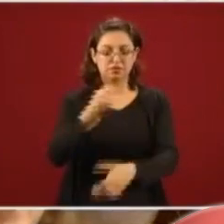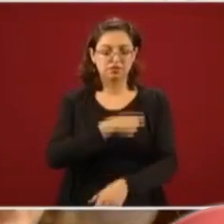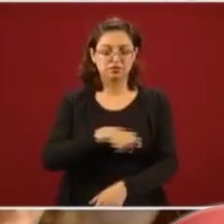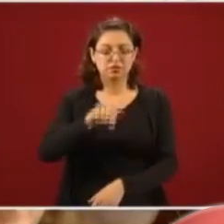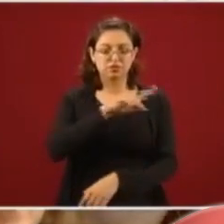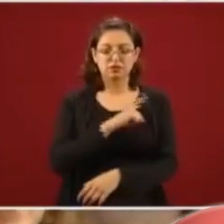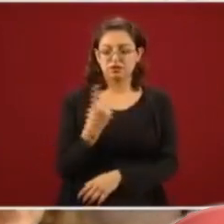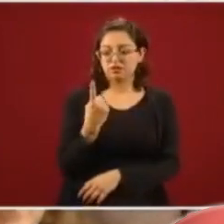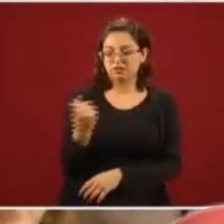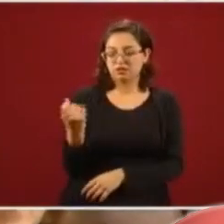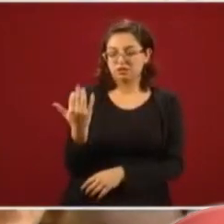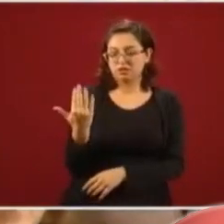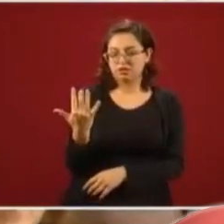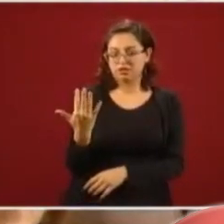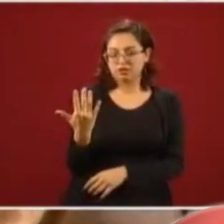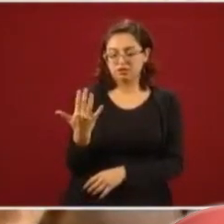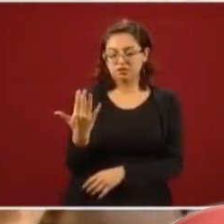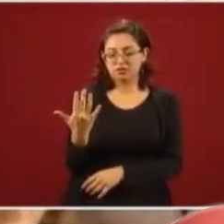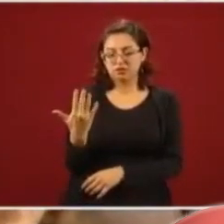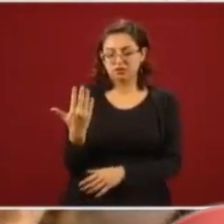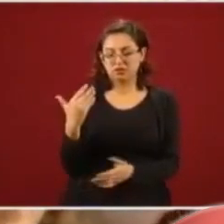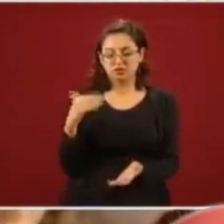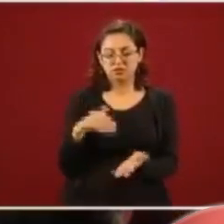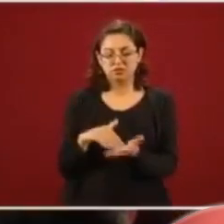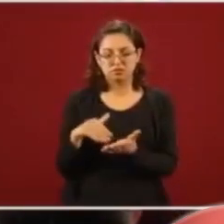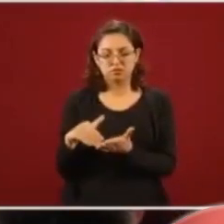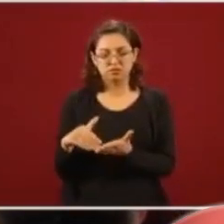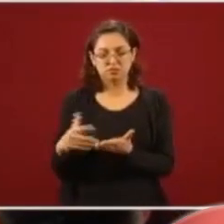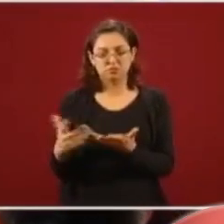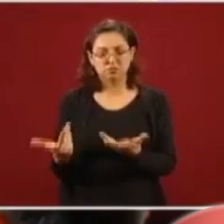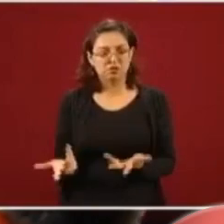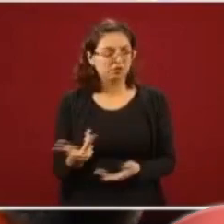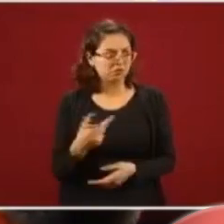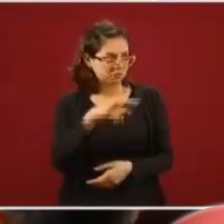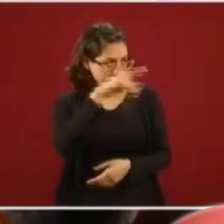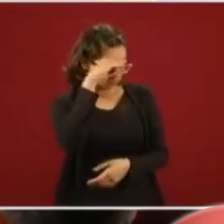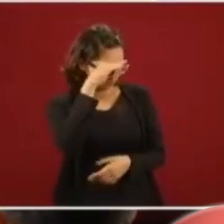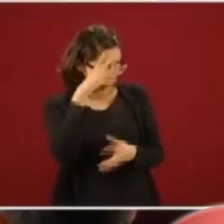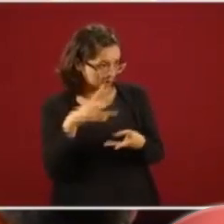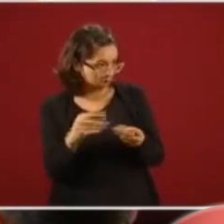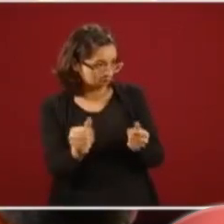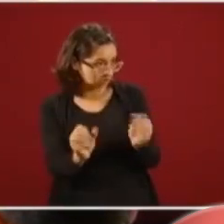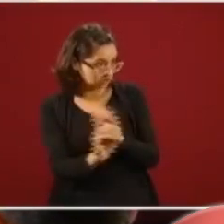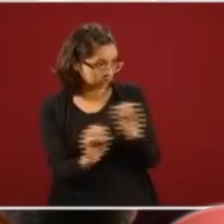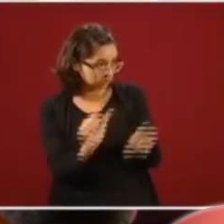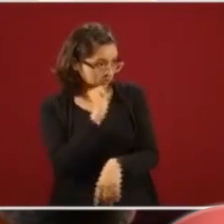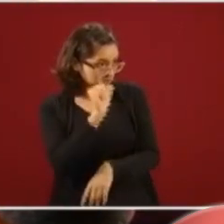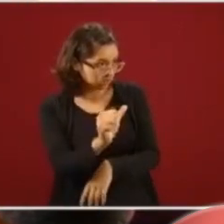Entonces 150 sí es significativo. Entonces quiere decir que no se gastó nada. No,